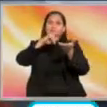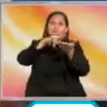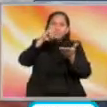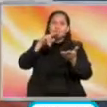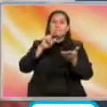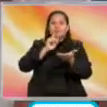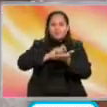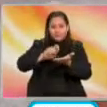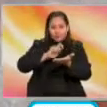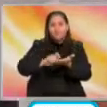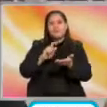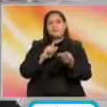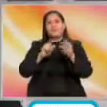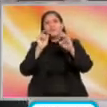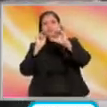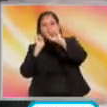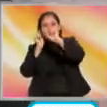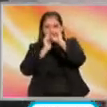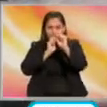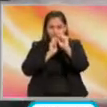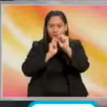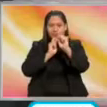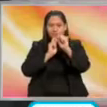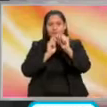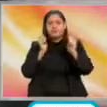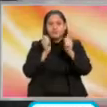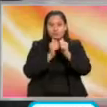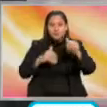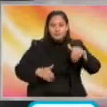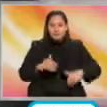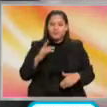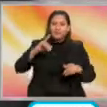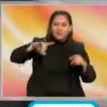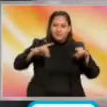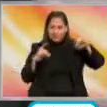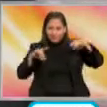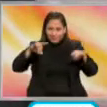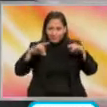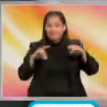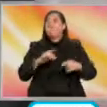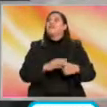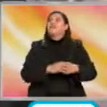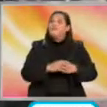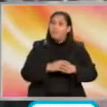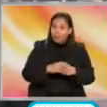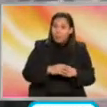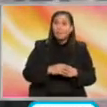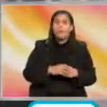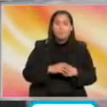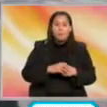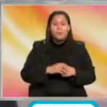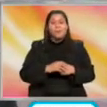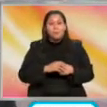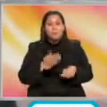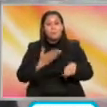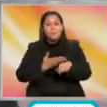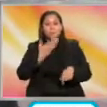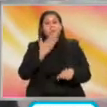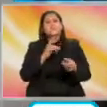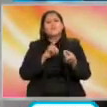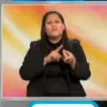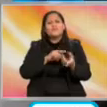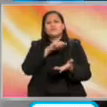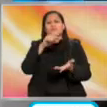también escritora. Y hacemos una adaptación en teatro de títeres. Y es lo que presentamos, exacto. Bien. Cuéntenos, ¿dónde se